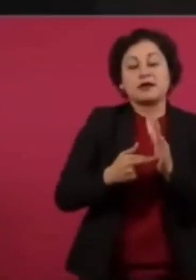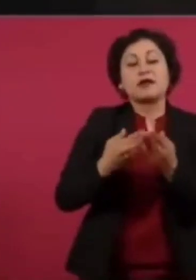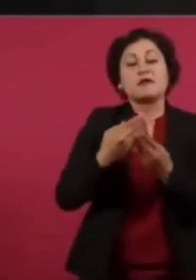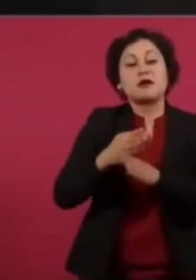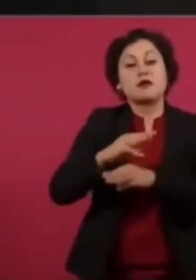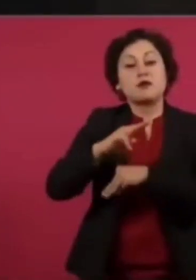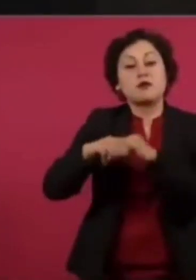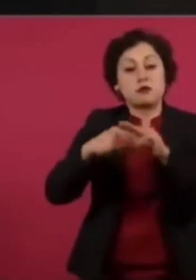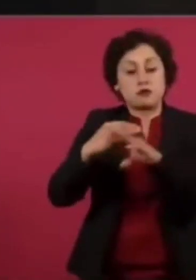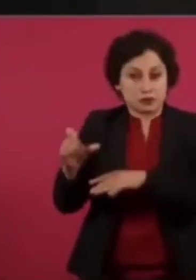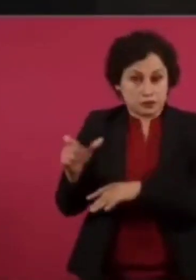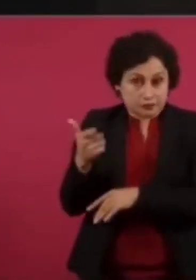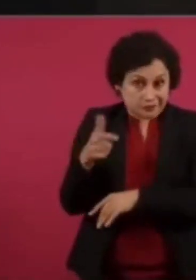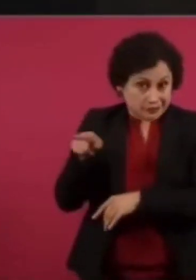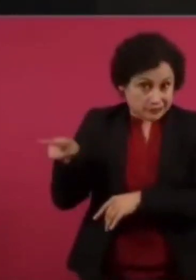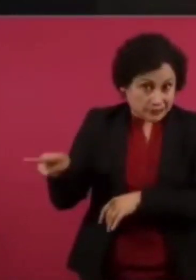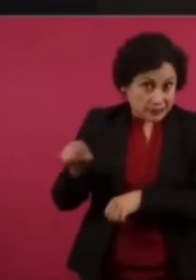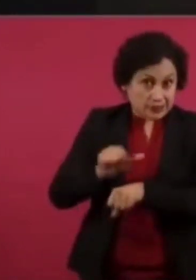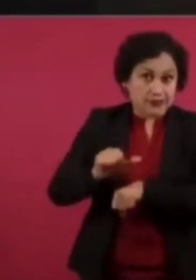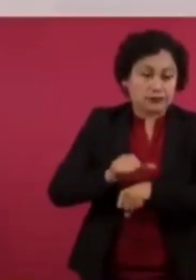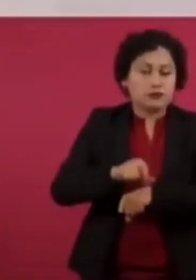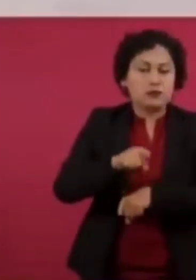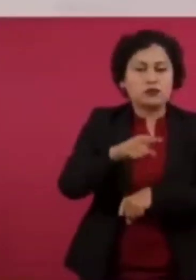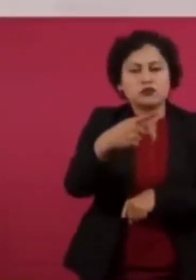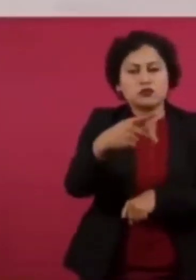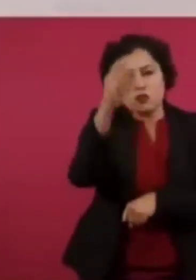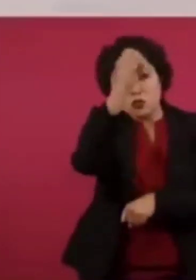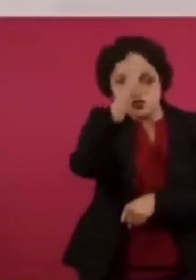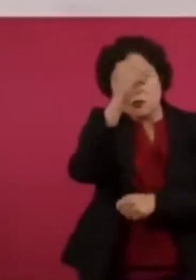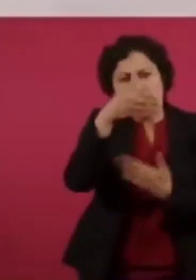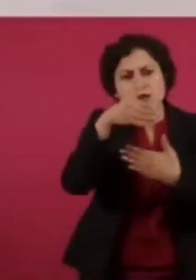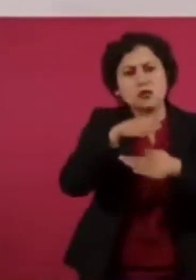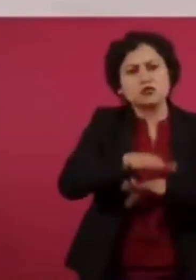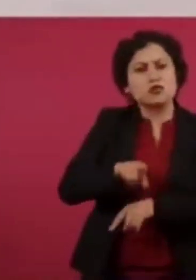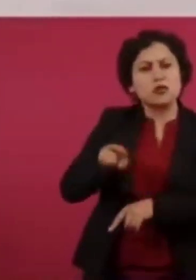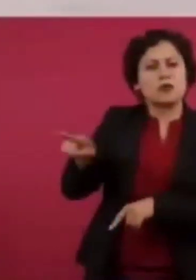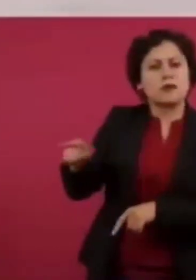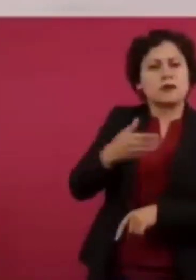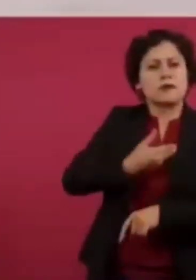administración Milei, señor presidente, desde México? Gracias.